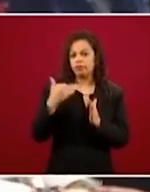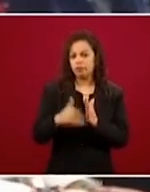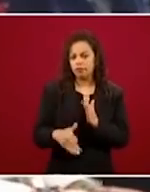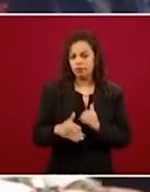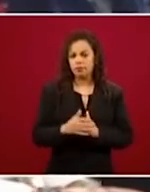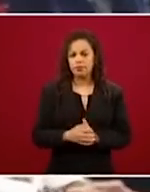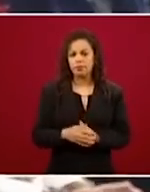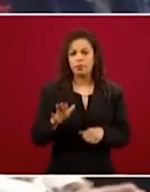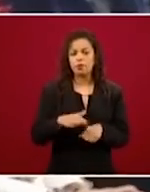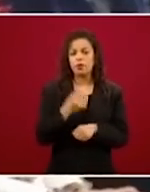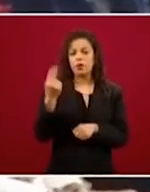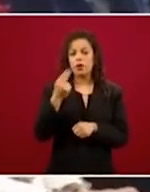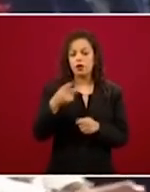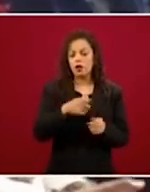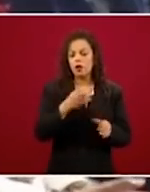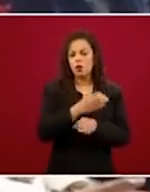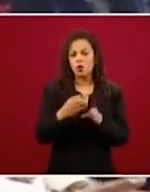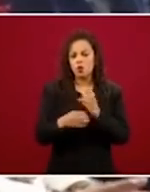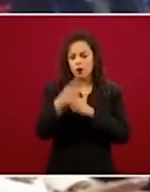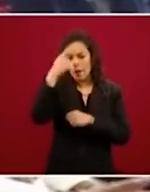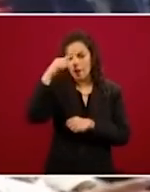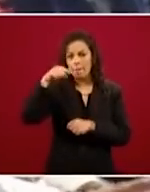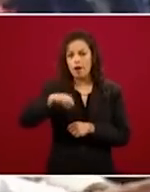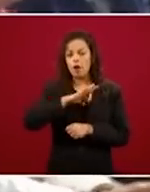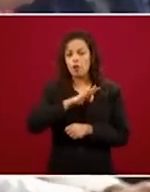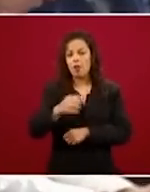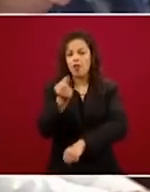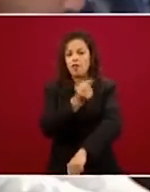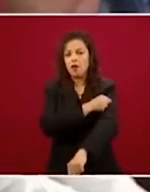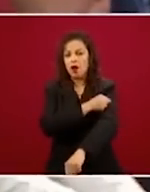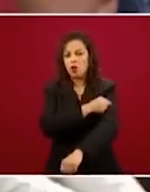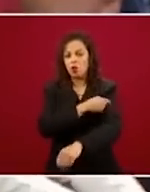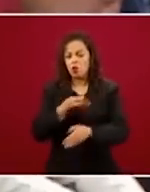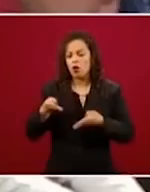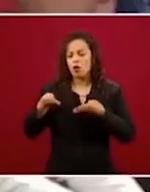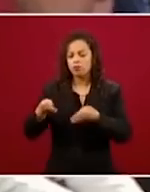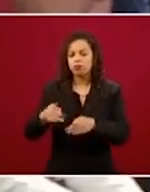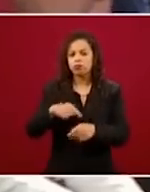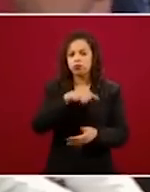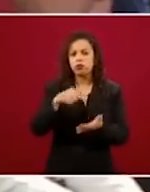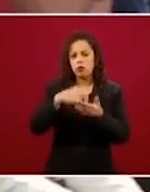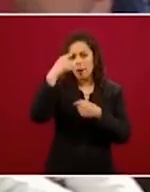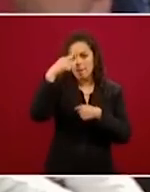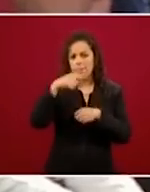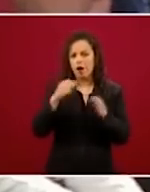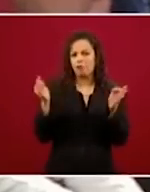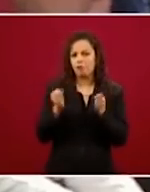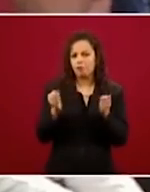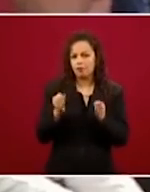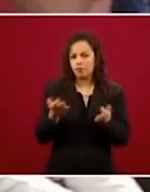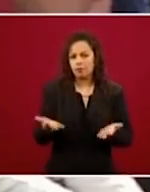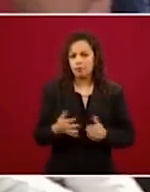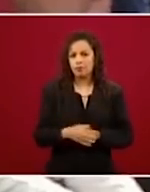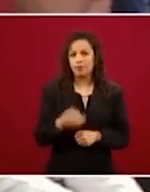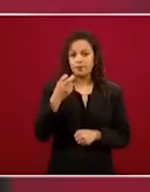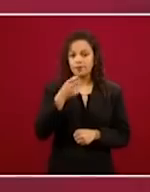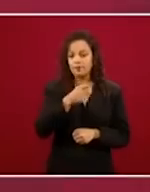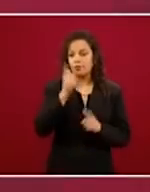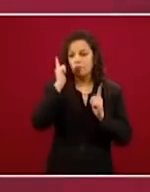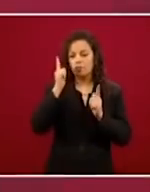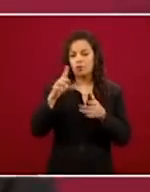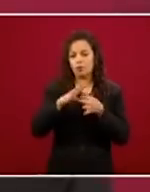este vacunas y saber cómo está en la cuestión de los estados que se han sumado al instar y mil gracias